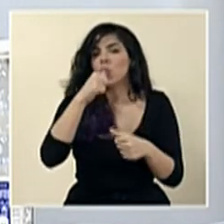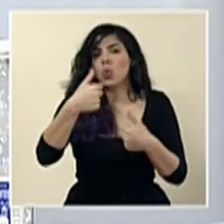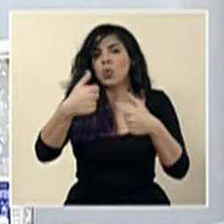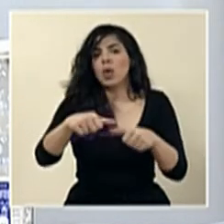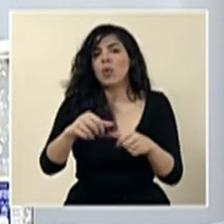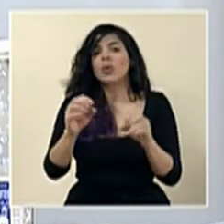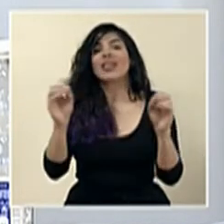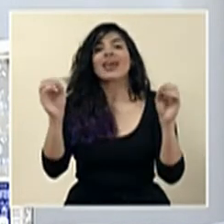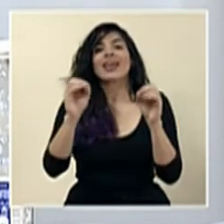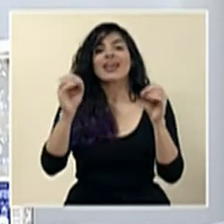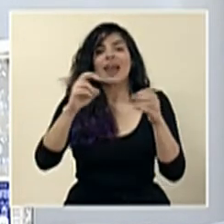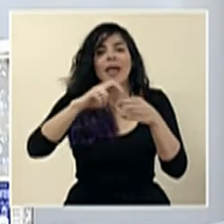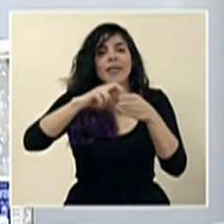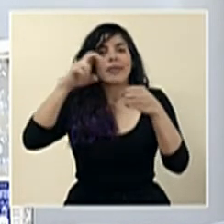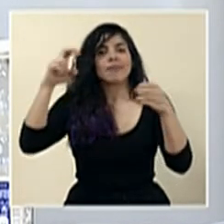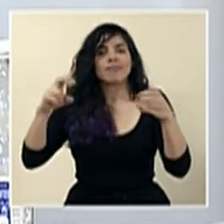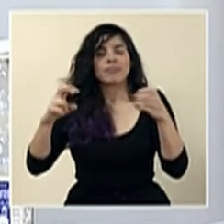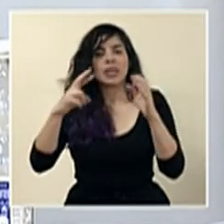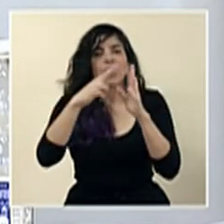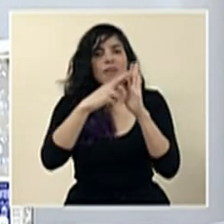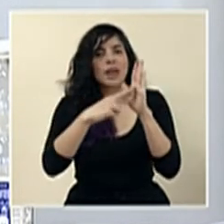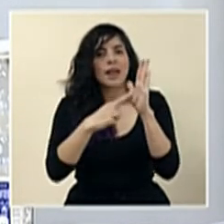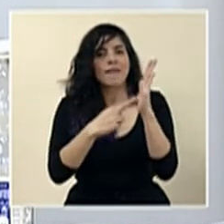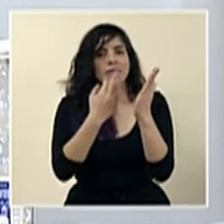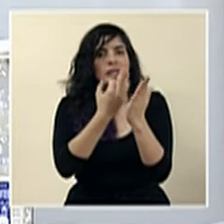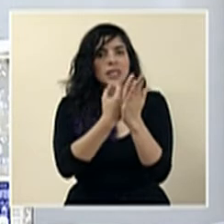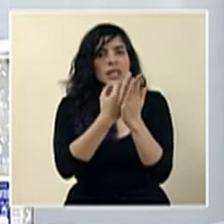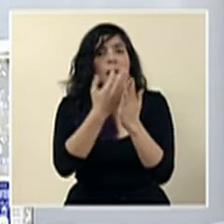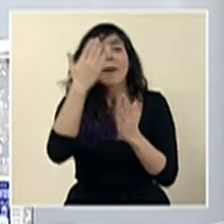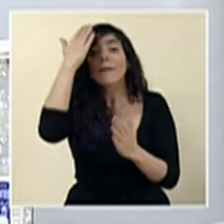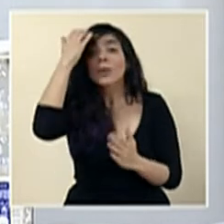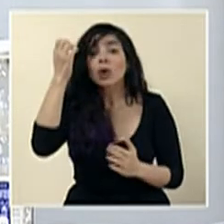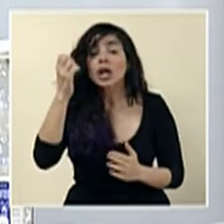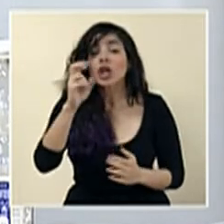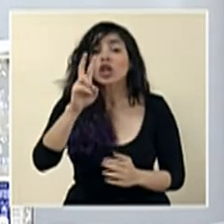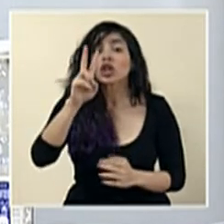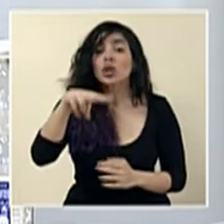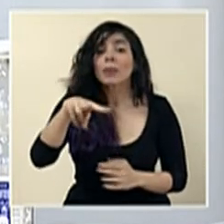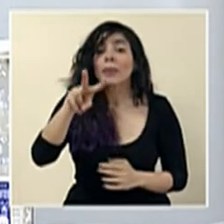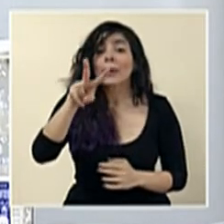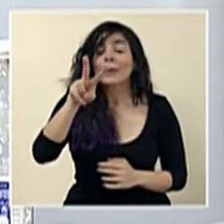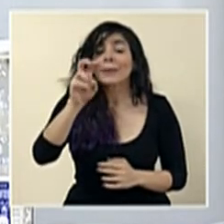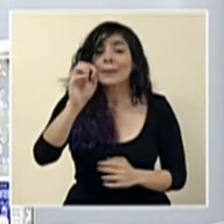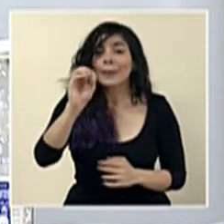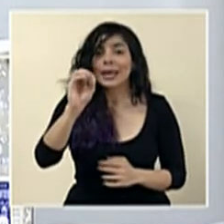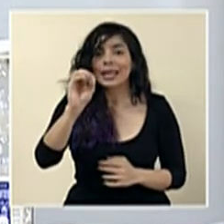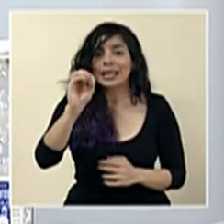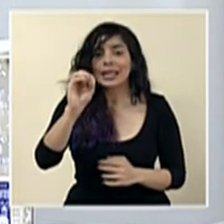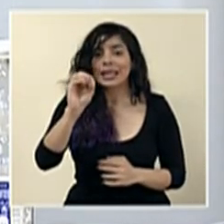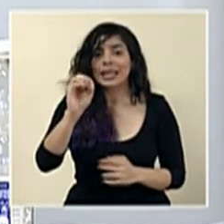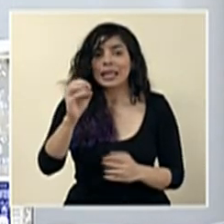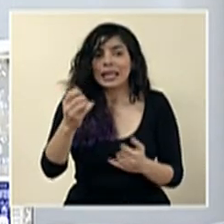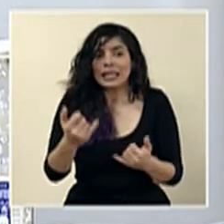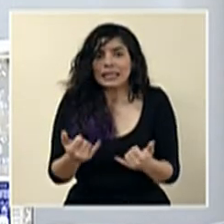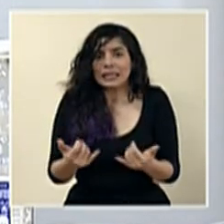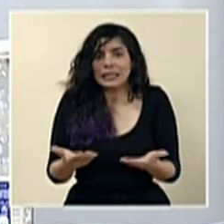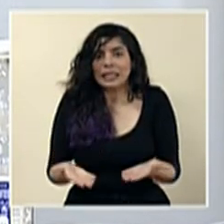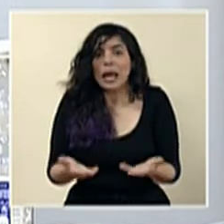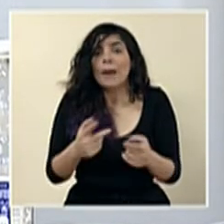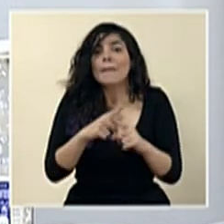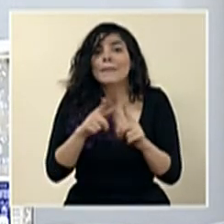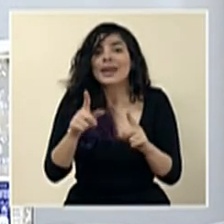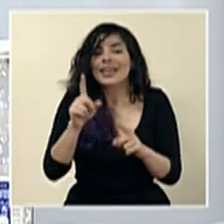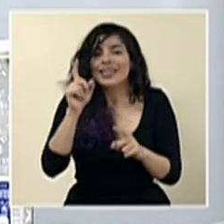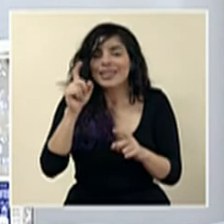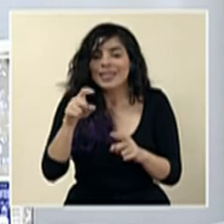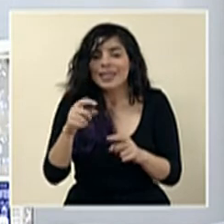nadie se salga de la regla fiscal porque el 2020 está aquí, pero tenemos